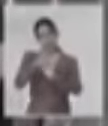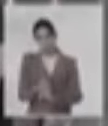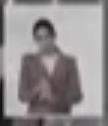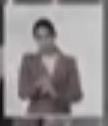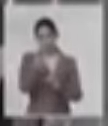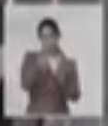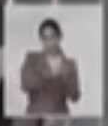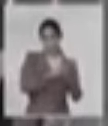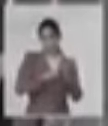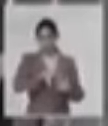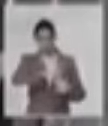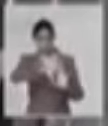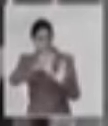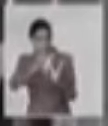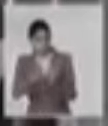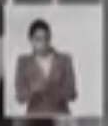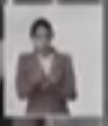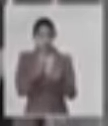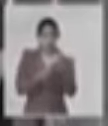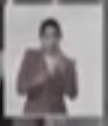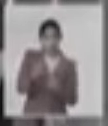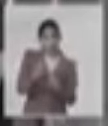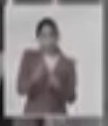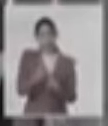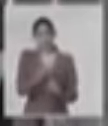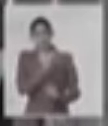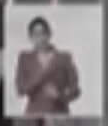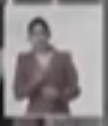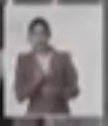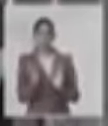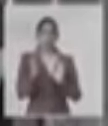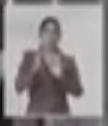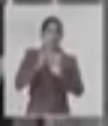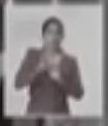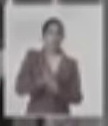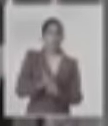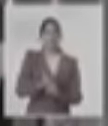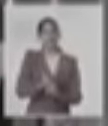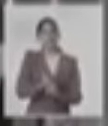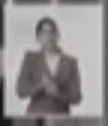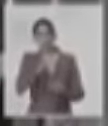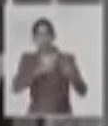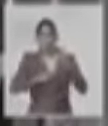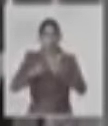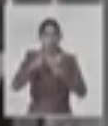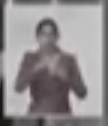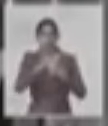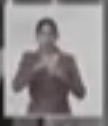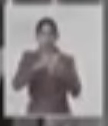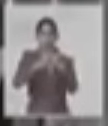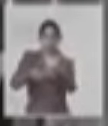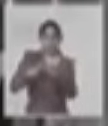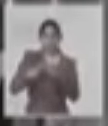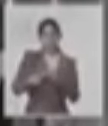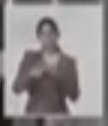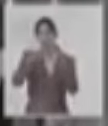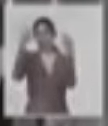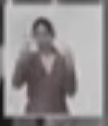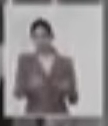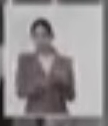cualquier manifestación de rutina e insensibilidad, a encontrar soluciones realistas con lo que